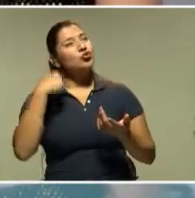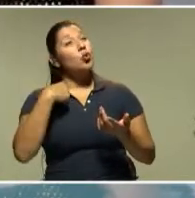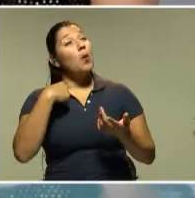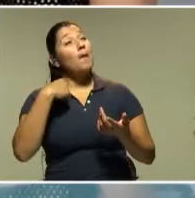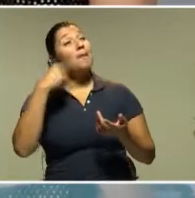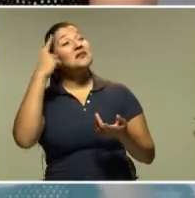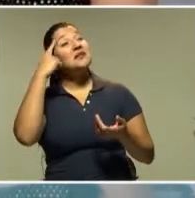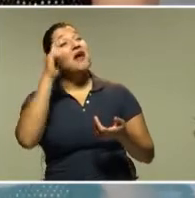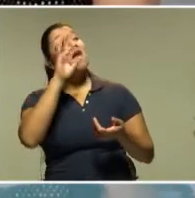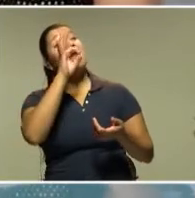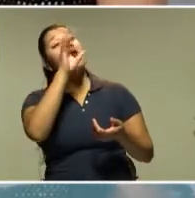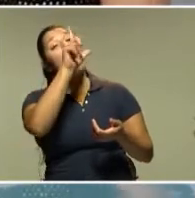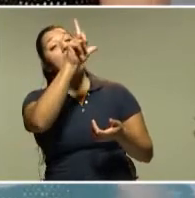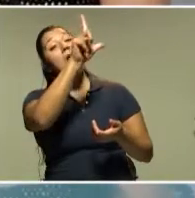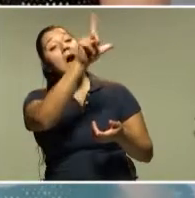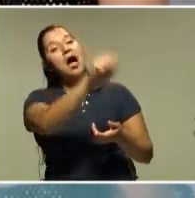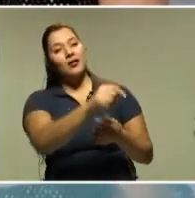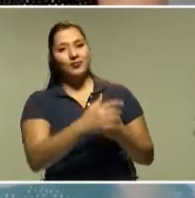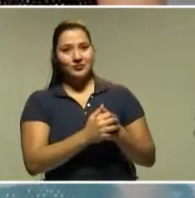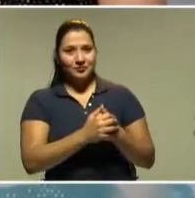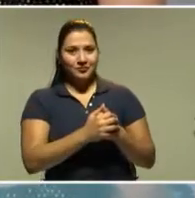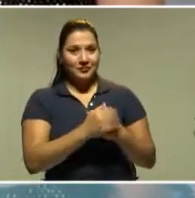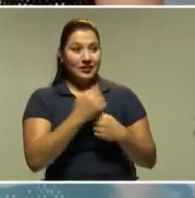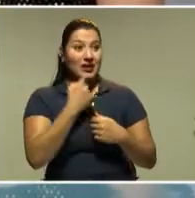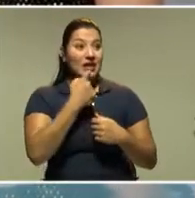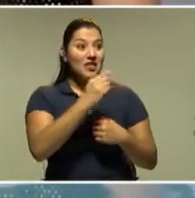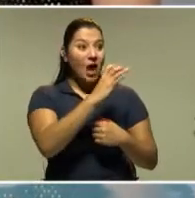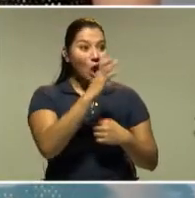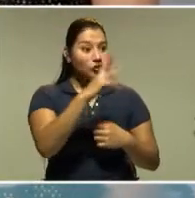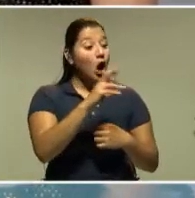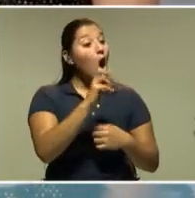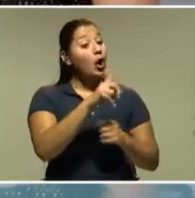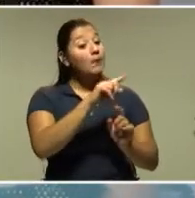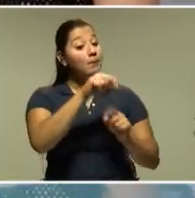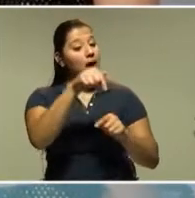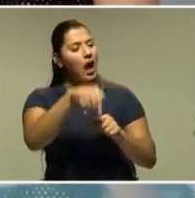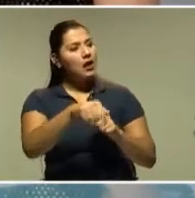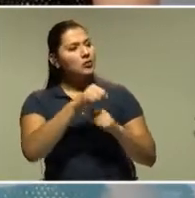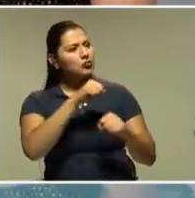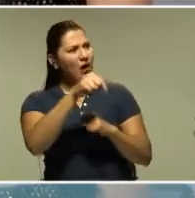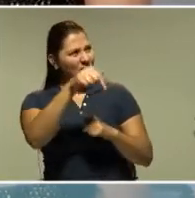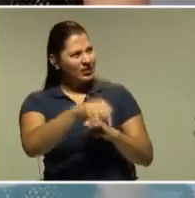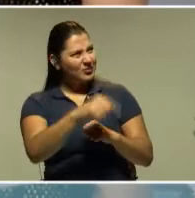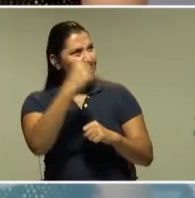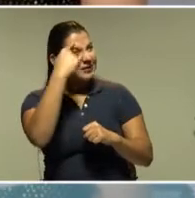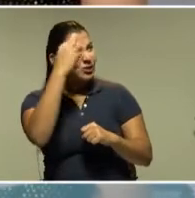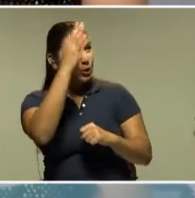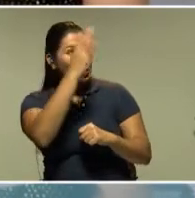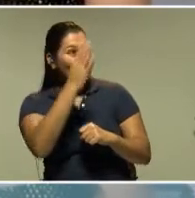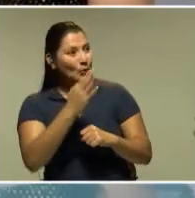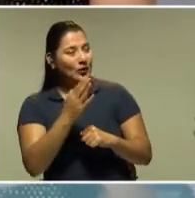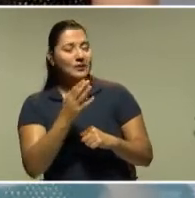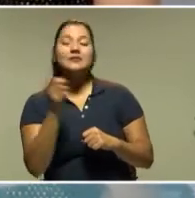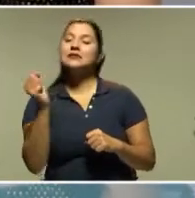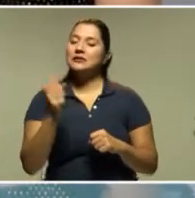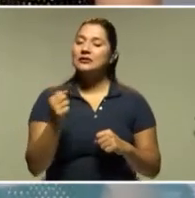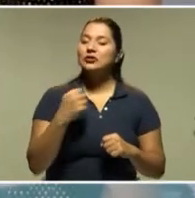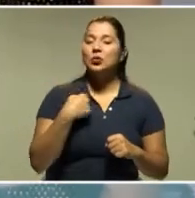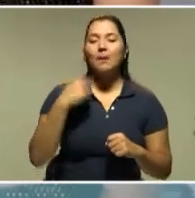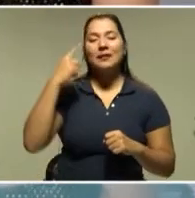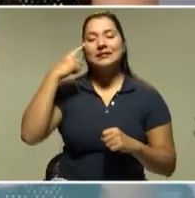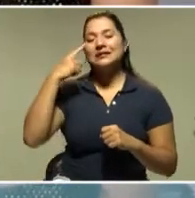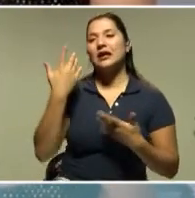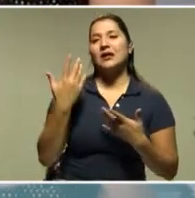de que algún día en Costa Rica le dijeran, bueno, está bien, venga, traiga a la peleadora y defiéndala aquí. Sí, la verdad que sí, lo veía lejos